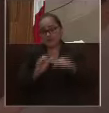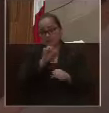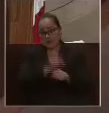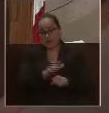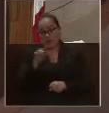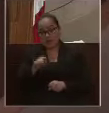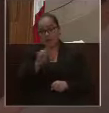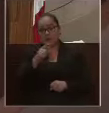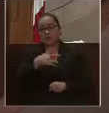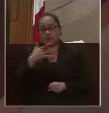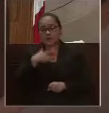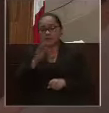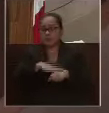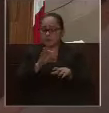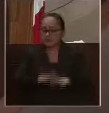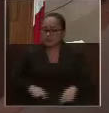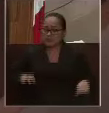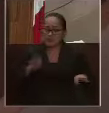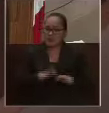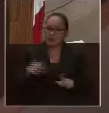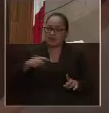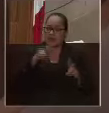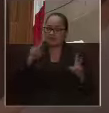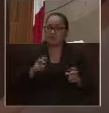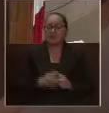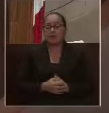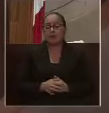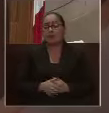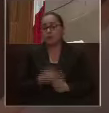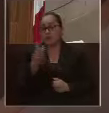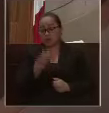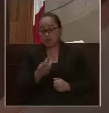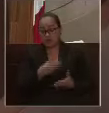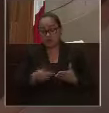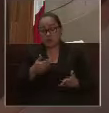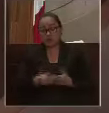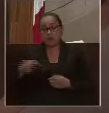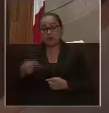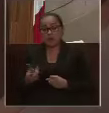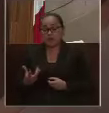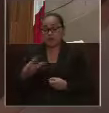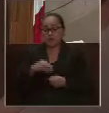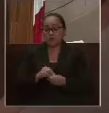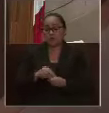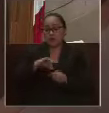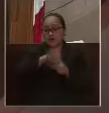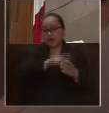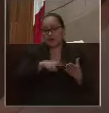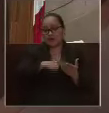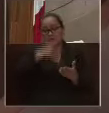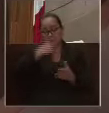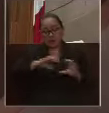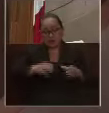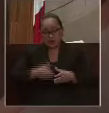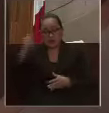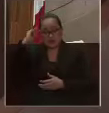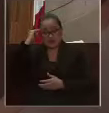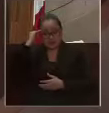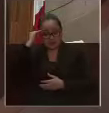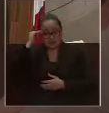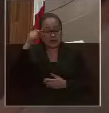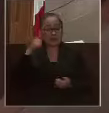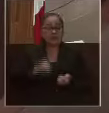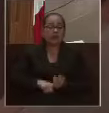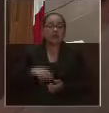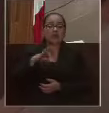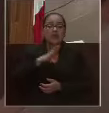muy importante. En ese sentido, se ensancha la fórmula de inclusión electoral para los pueblos y comunidades que vivan